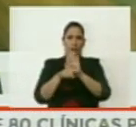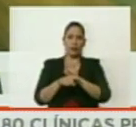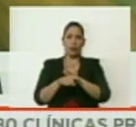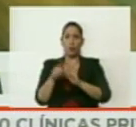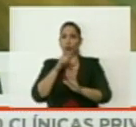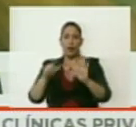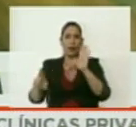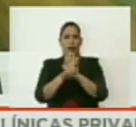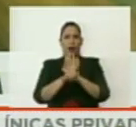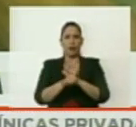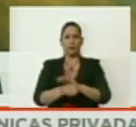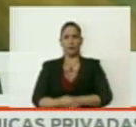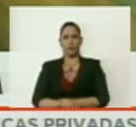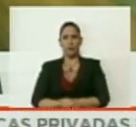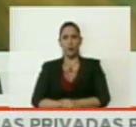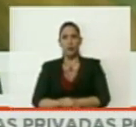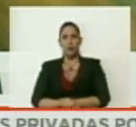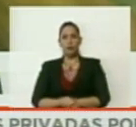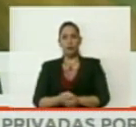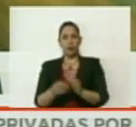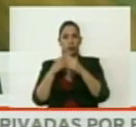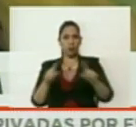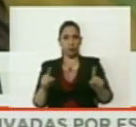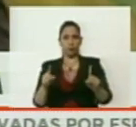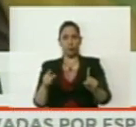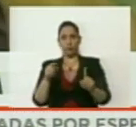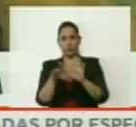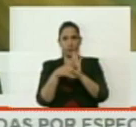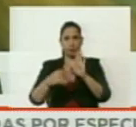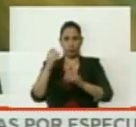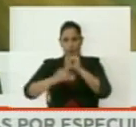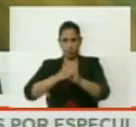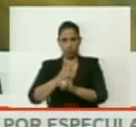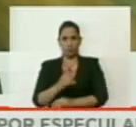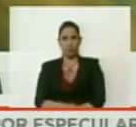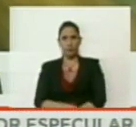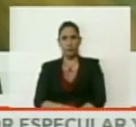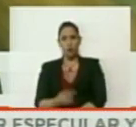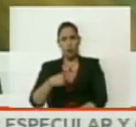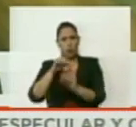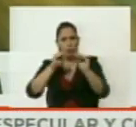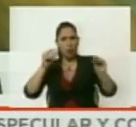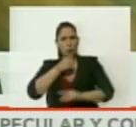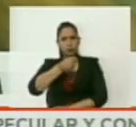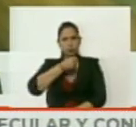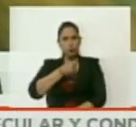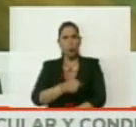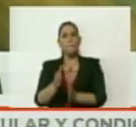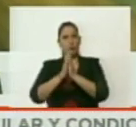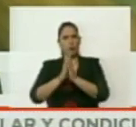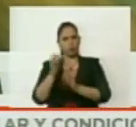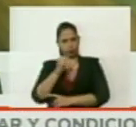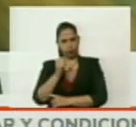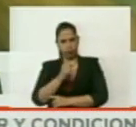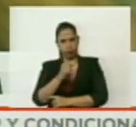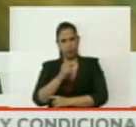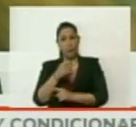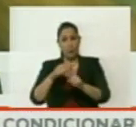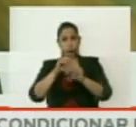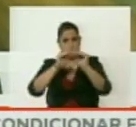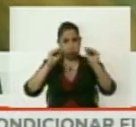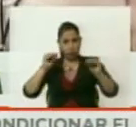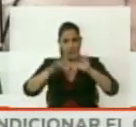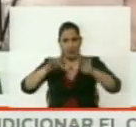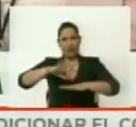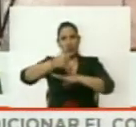ilegales, arbitrarias, contrarias al derecho internacional. Ahora, yo llamo aquí a los medios de comunicación, sí, pero llamo al